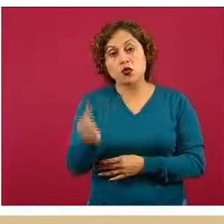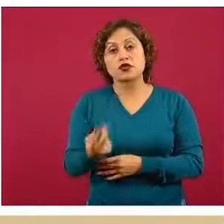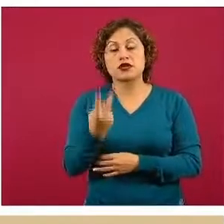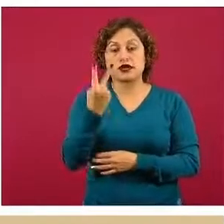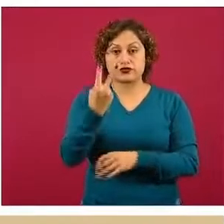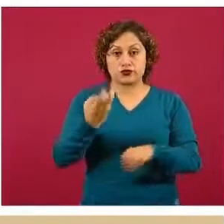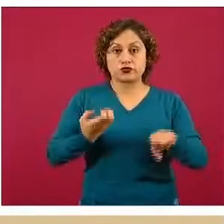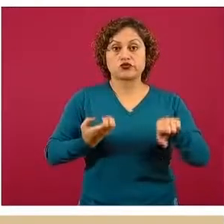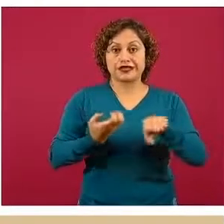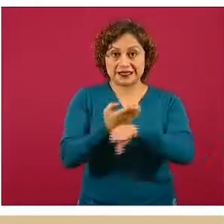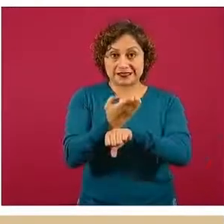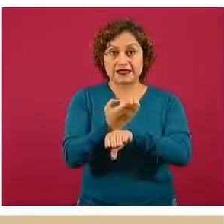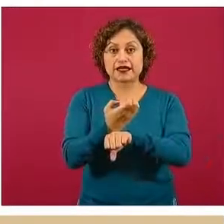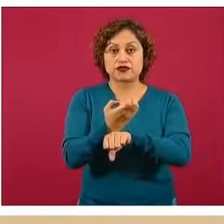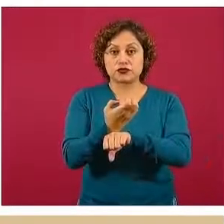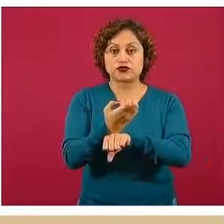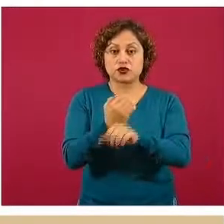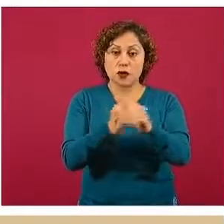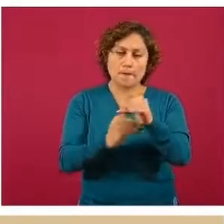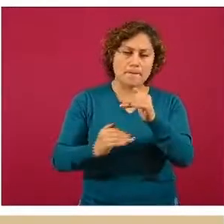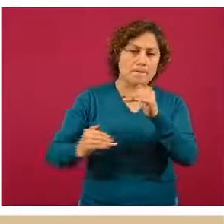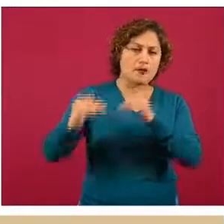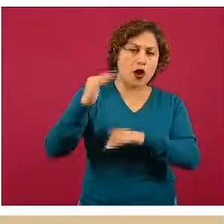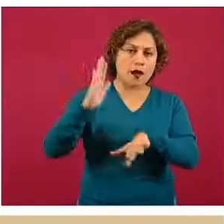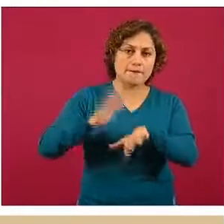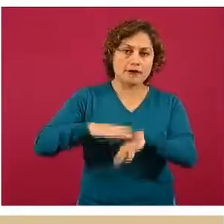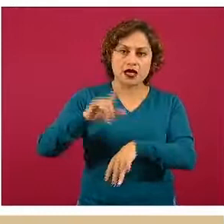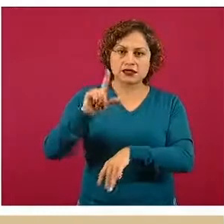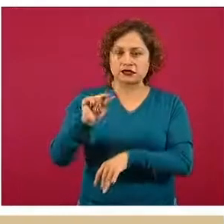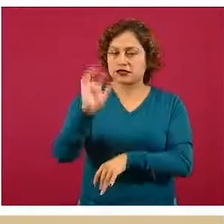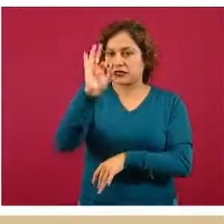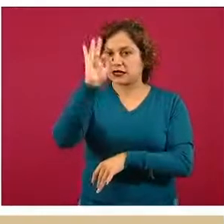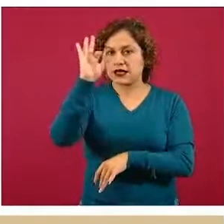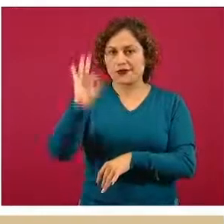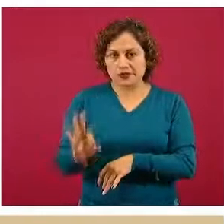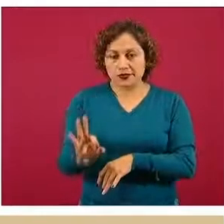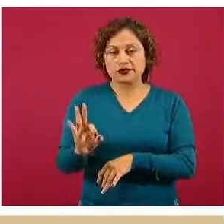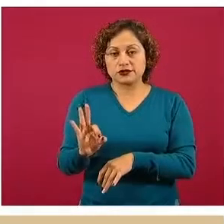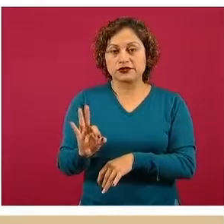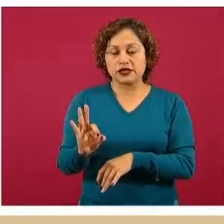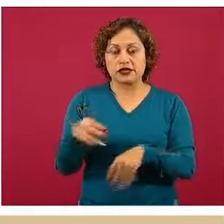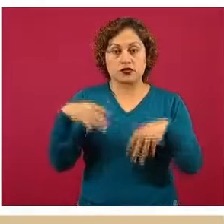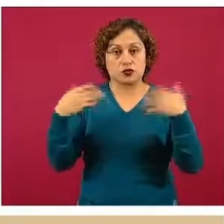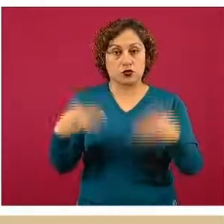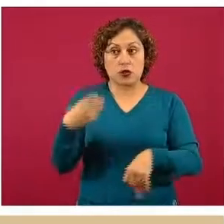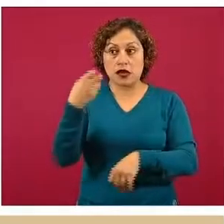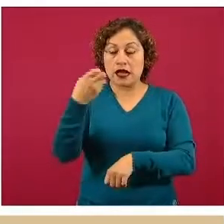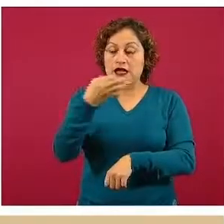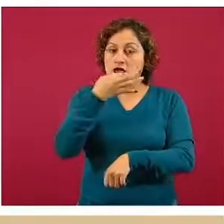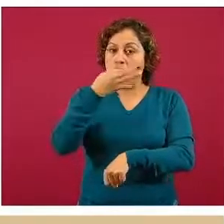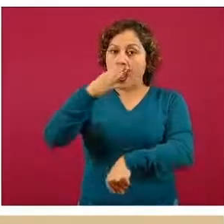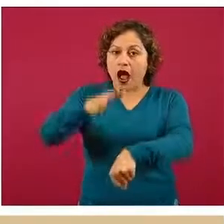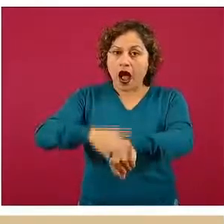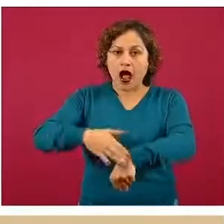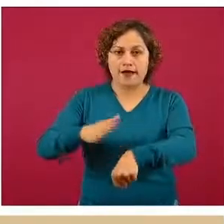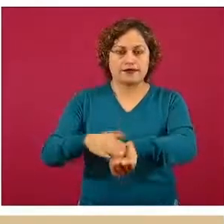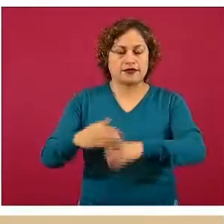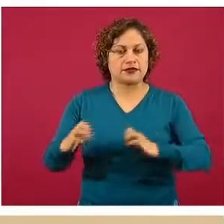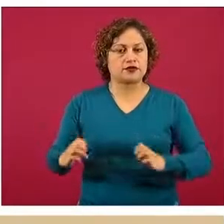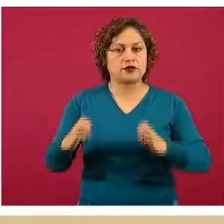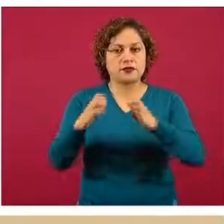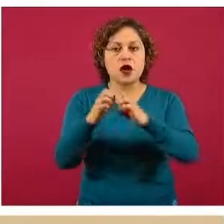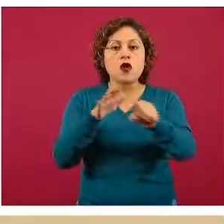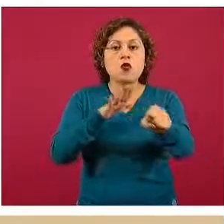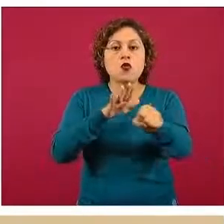federativas que han superado este 70%, del cual siempre hemos referido es como un nivel de seguridad, y que son precisamente el